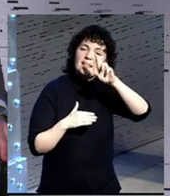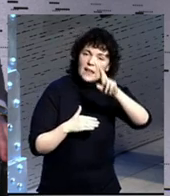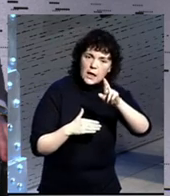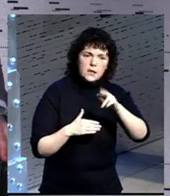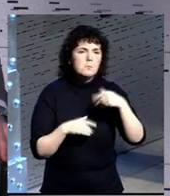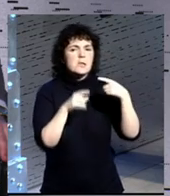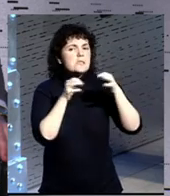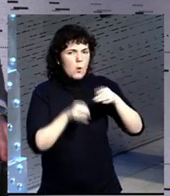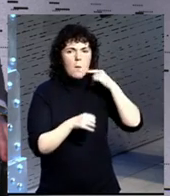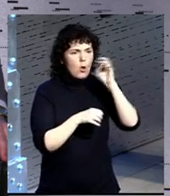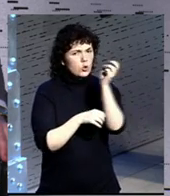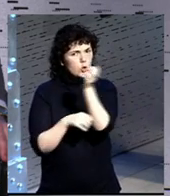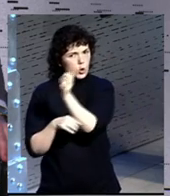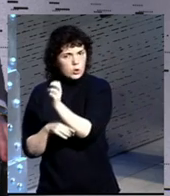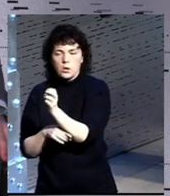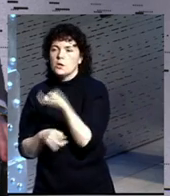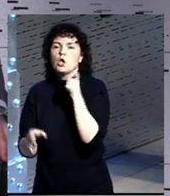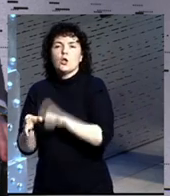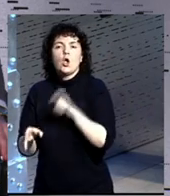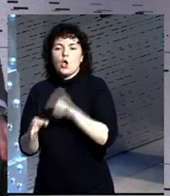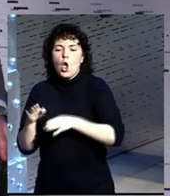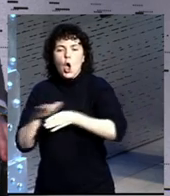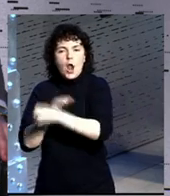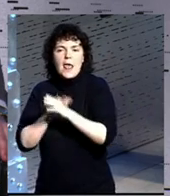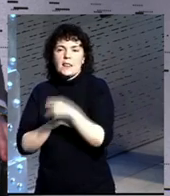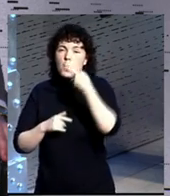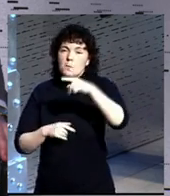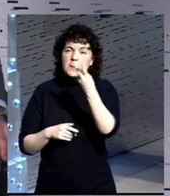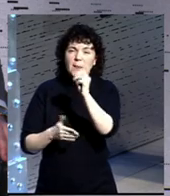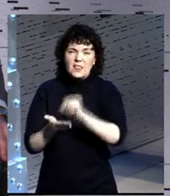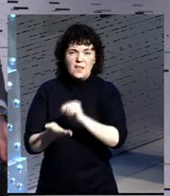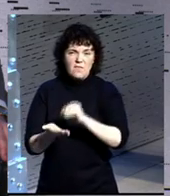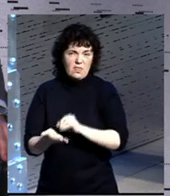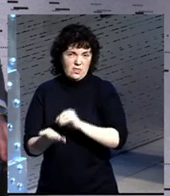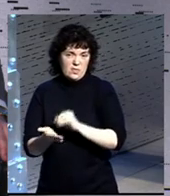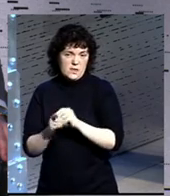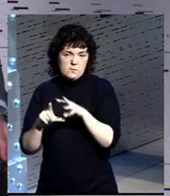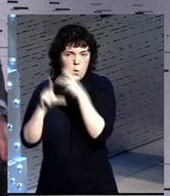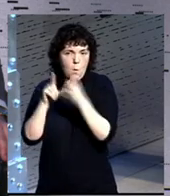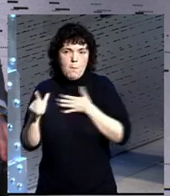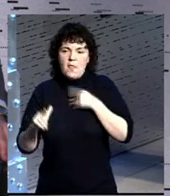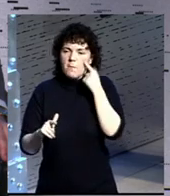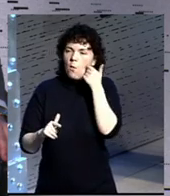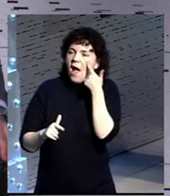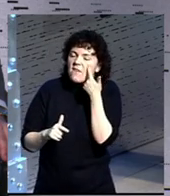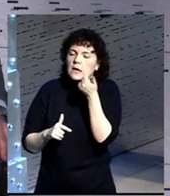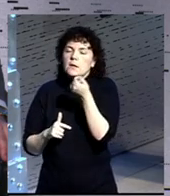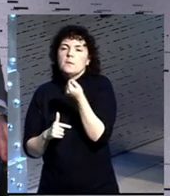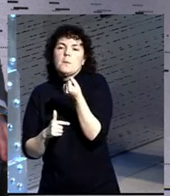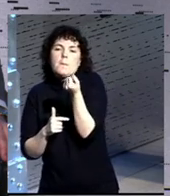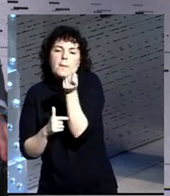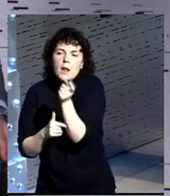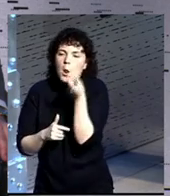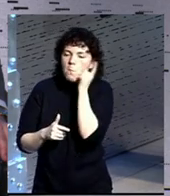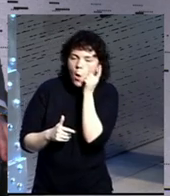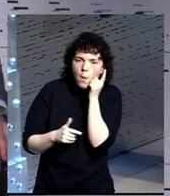resto de entidades, se conecta 20 veces al mes a la web del banco a mirar sus posiciones entre el